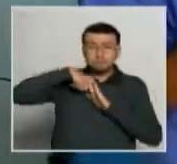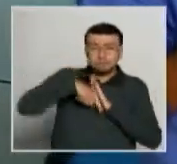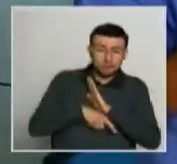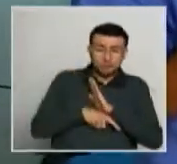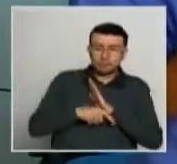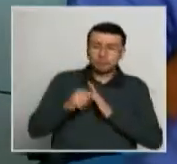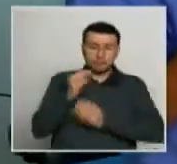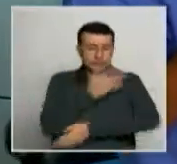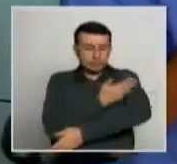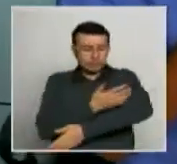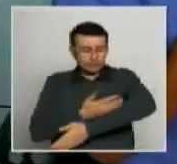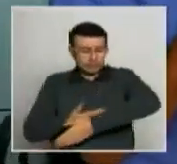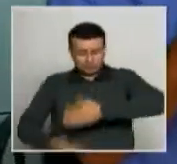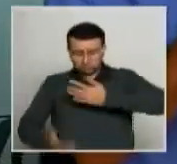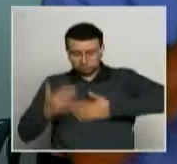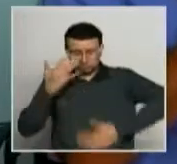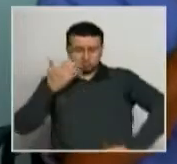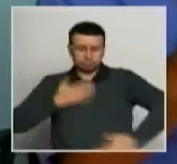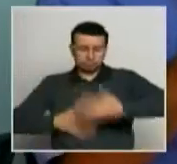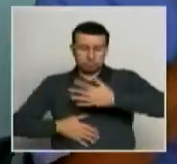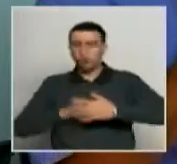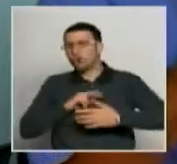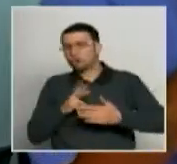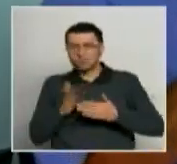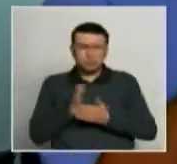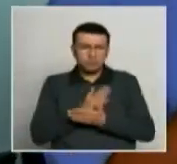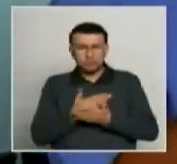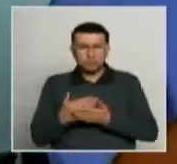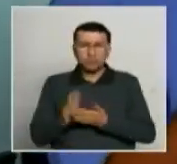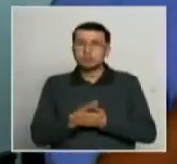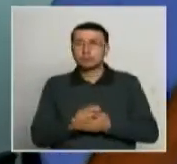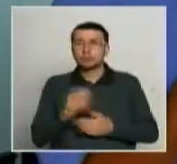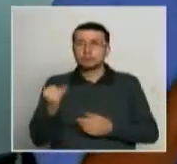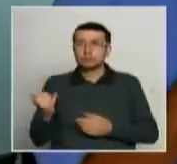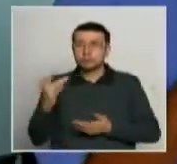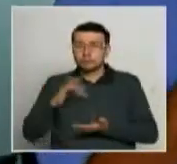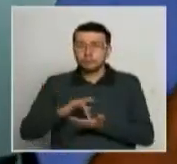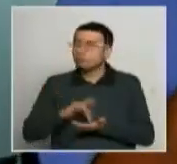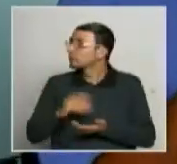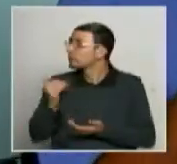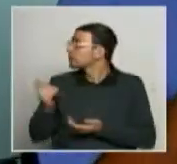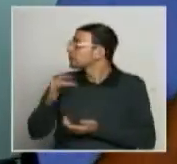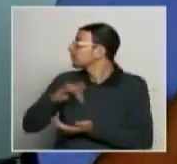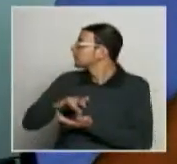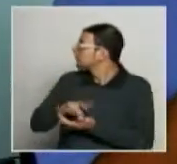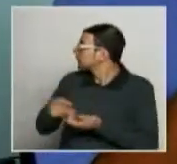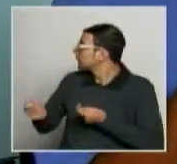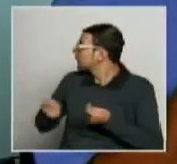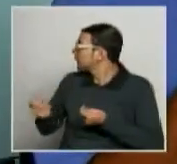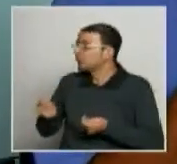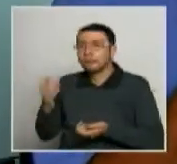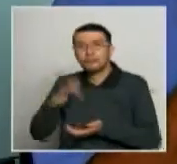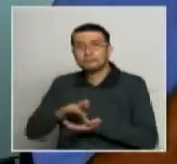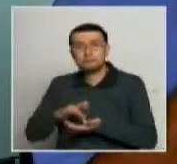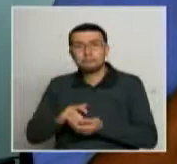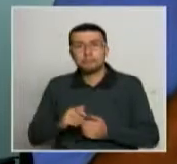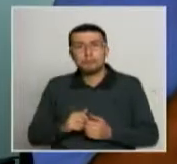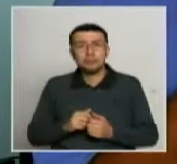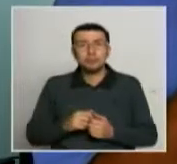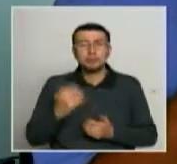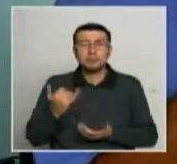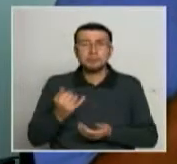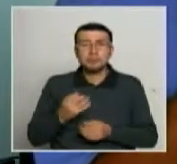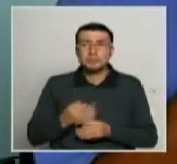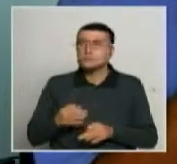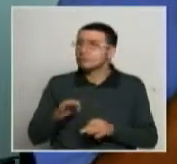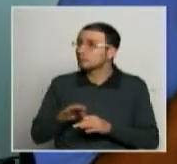superficial. Nosotros tenemos que estar completamente seguros que el sistema venoso profundo está permeable, que no ha tenido trombos